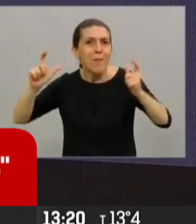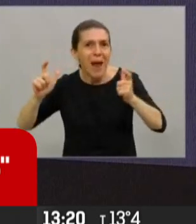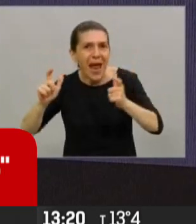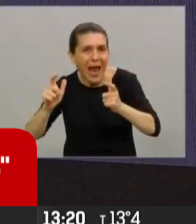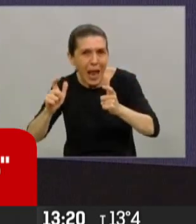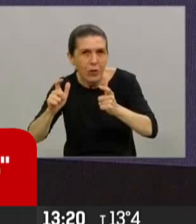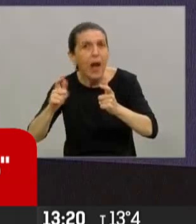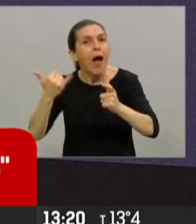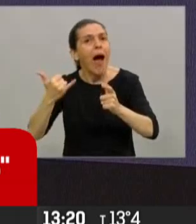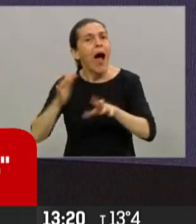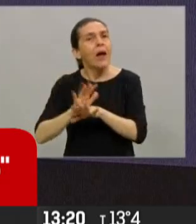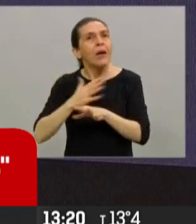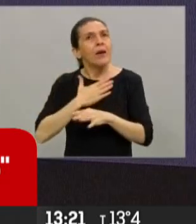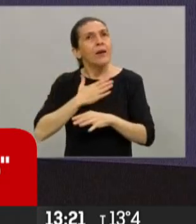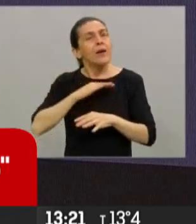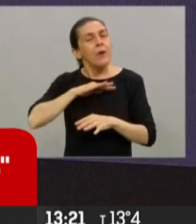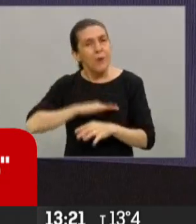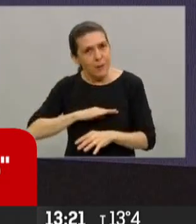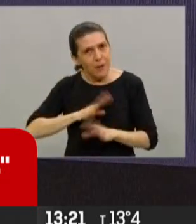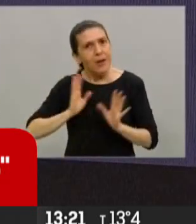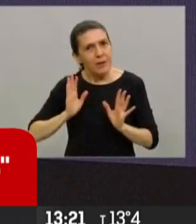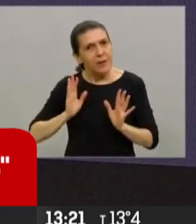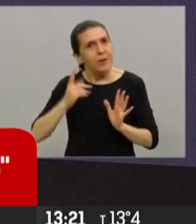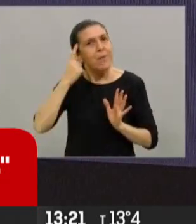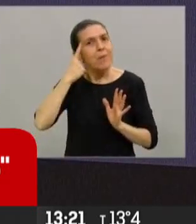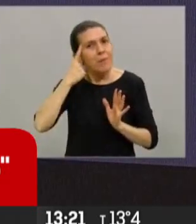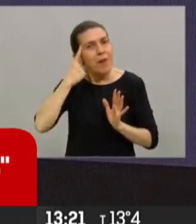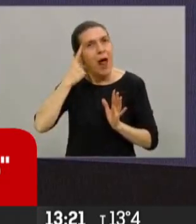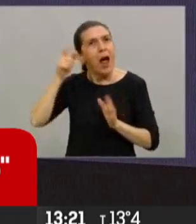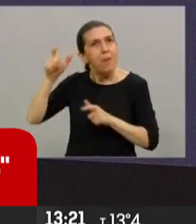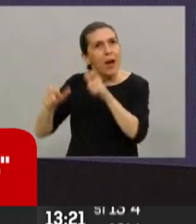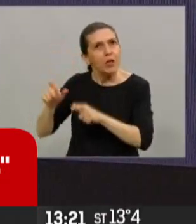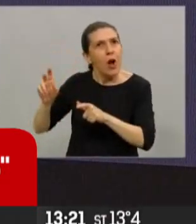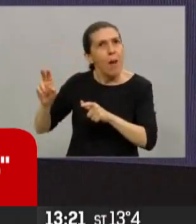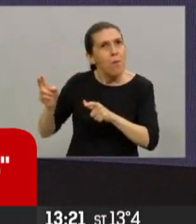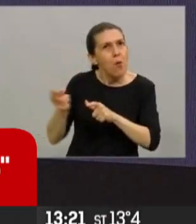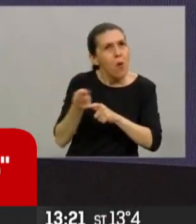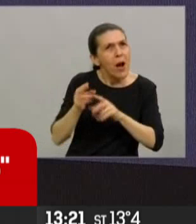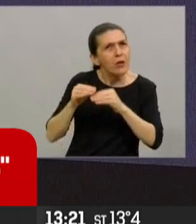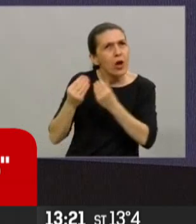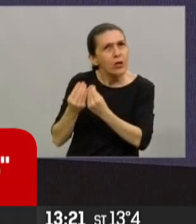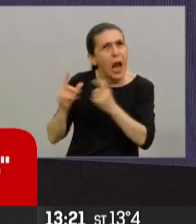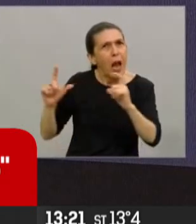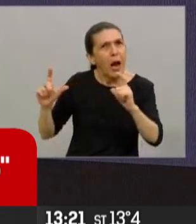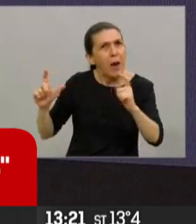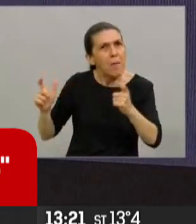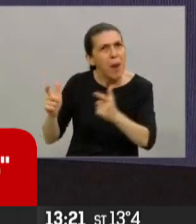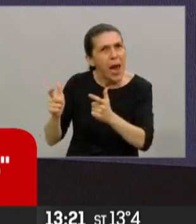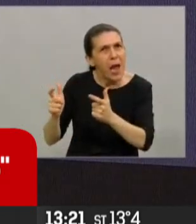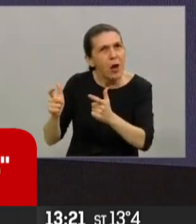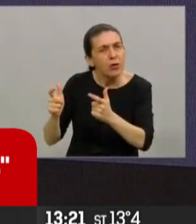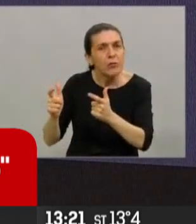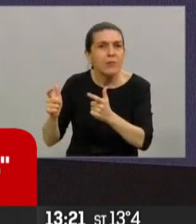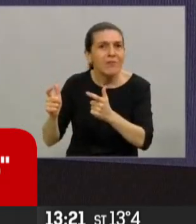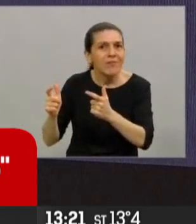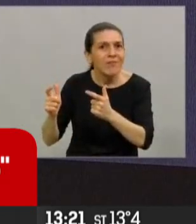da cierto ánimo en pensar que los fallecidos también tendrán que bajar, como baja